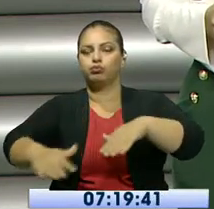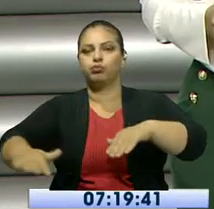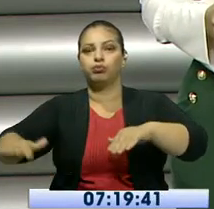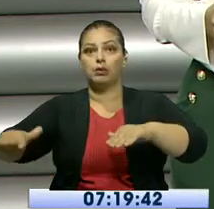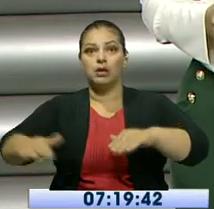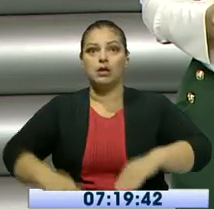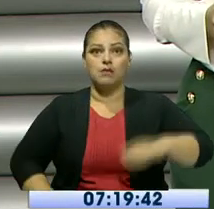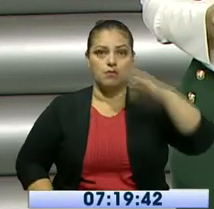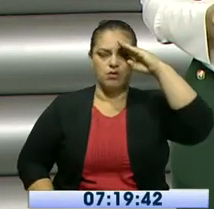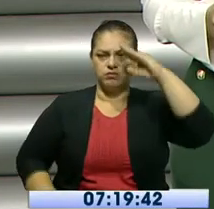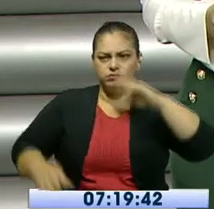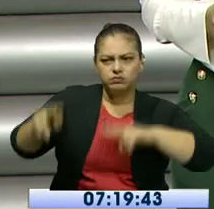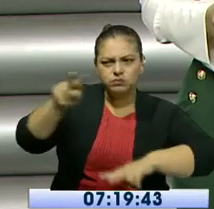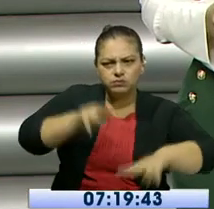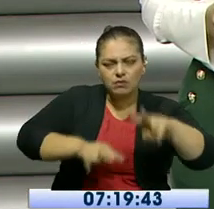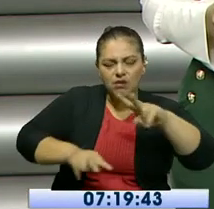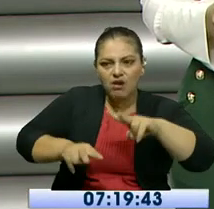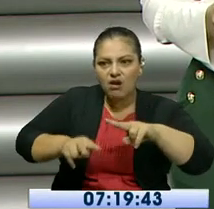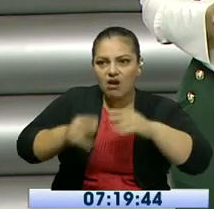personas.